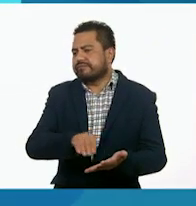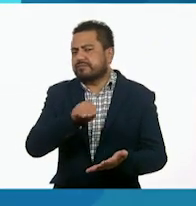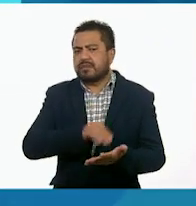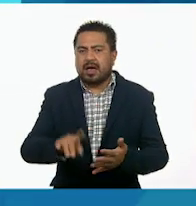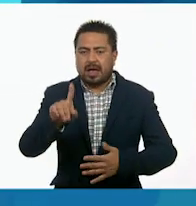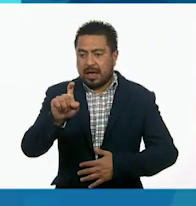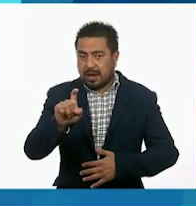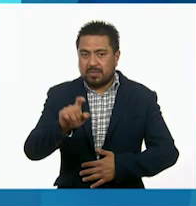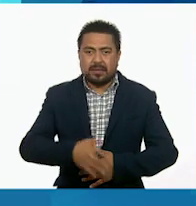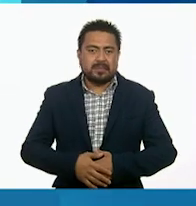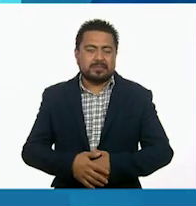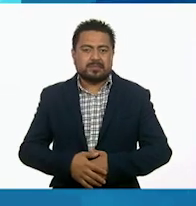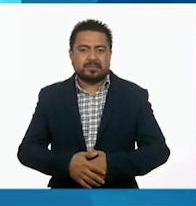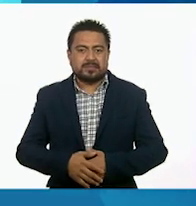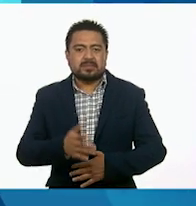agua.